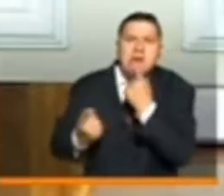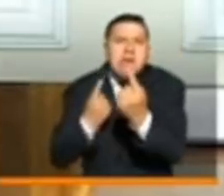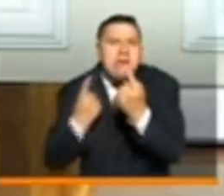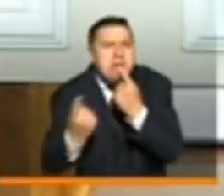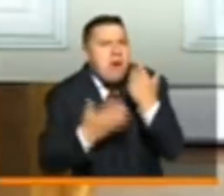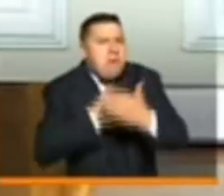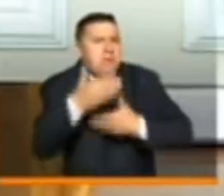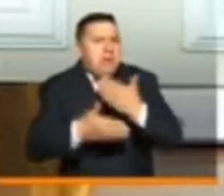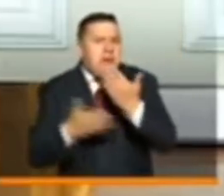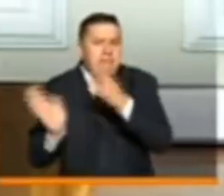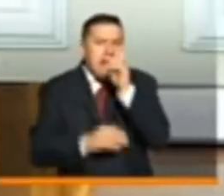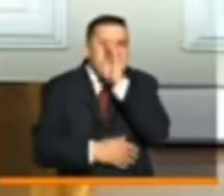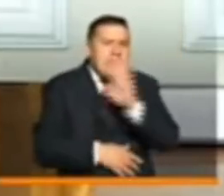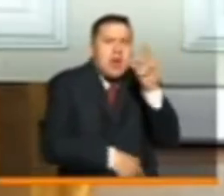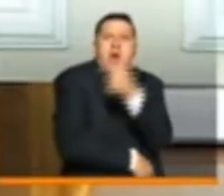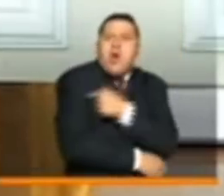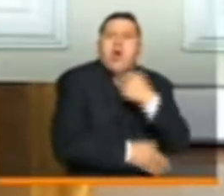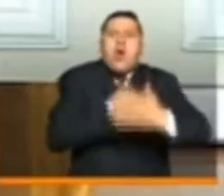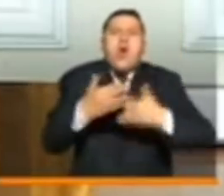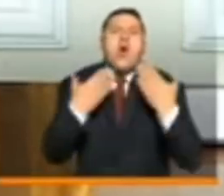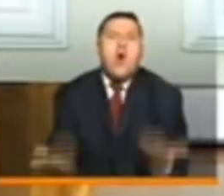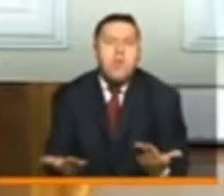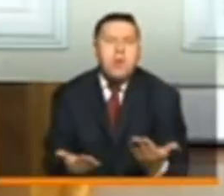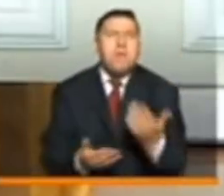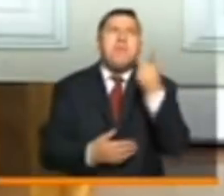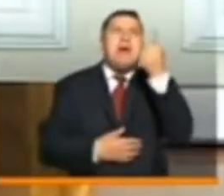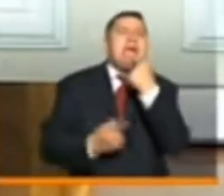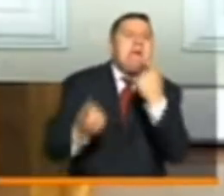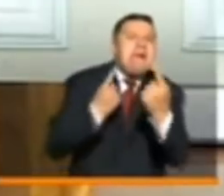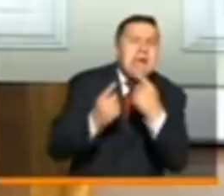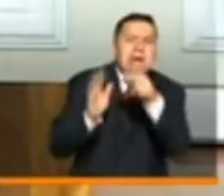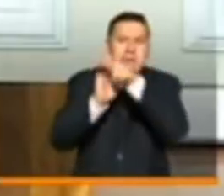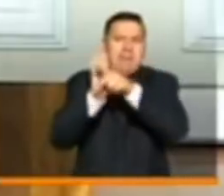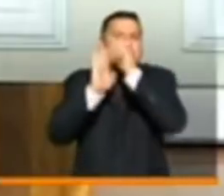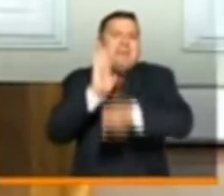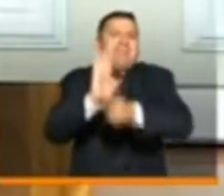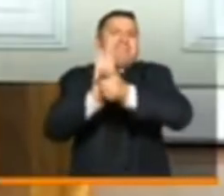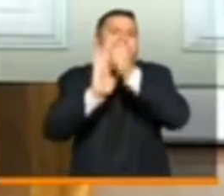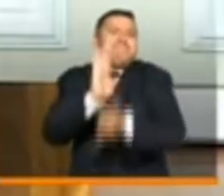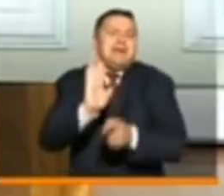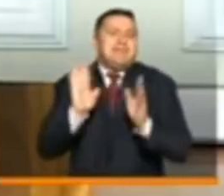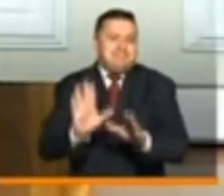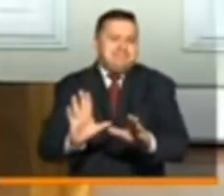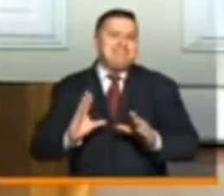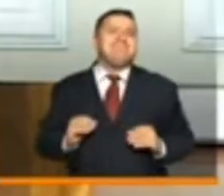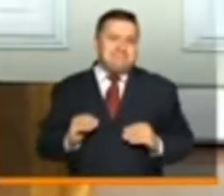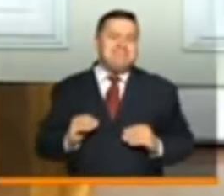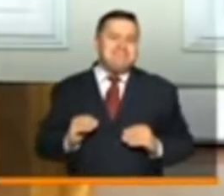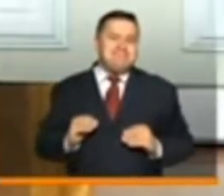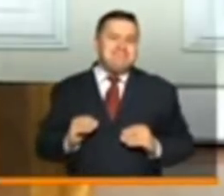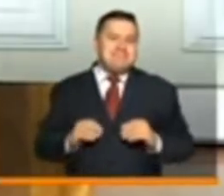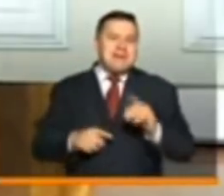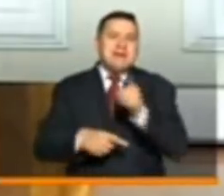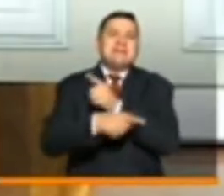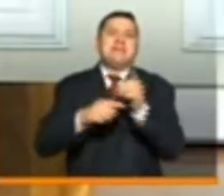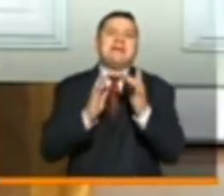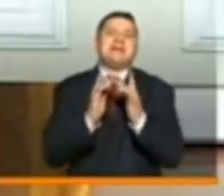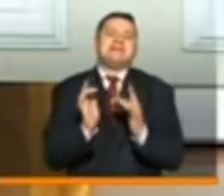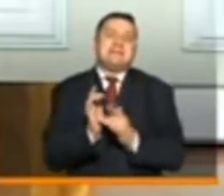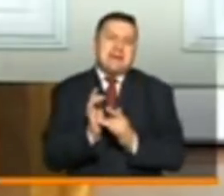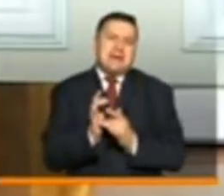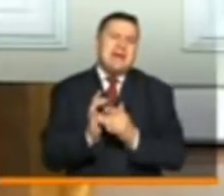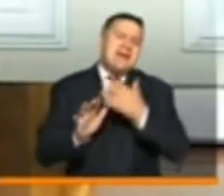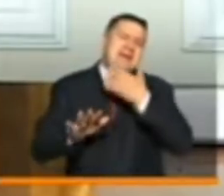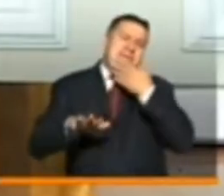hablar sobre los avances en el plan nacional de vacunación y hablar de las medidas que se están adoptando de cara a la semana santa